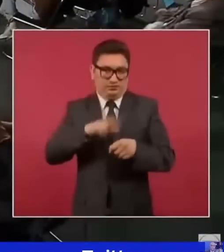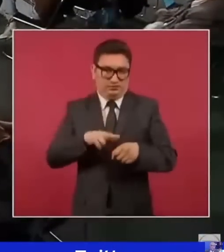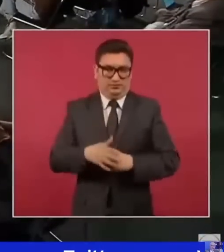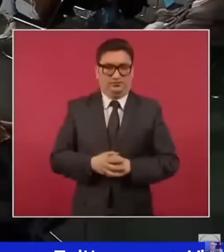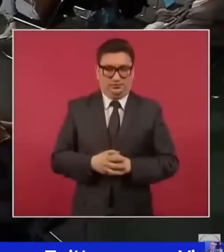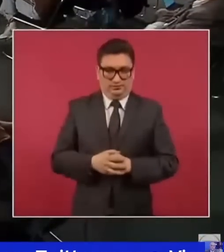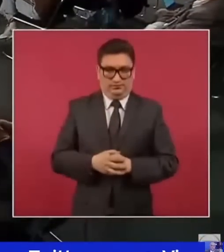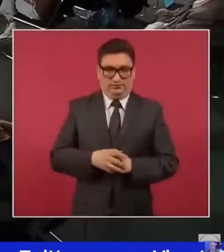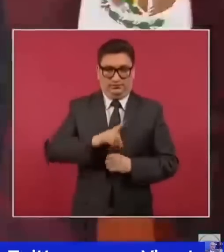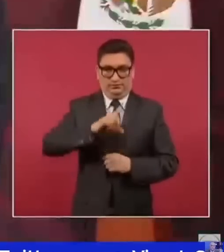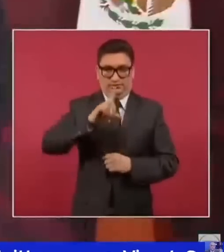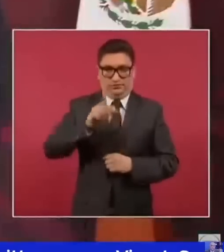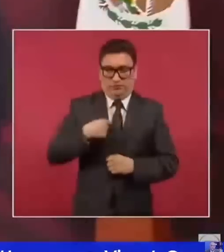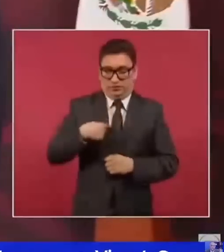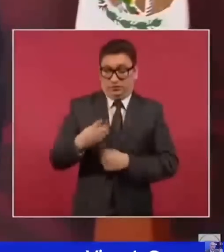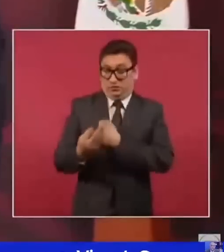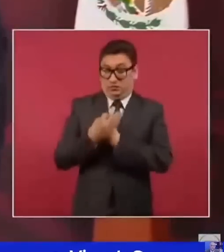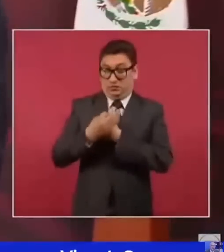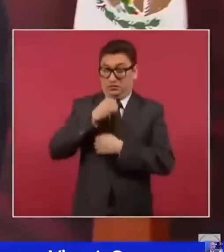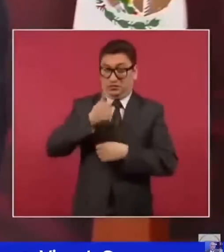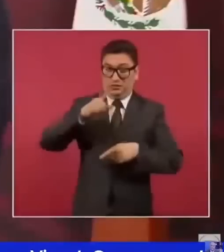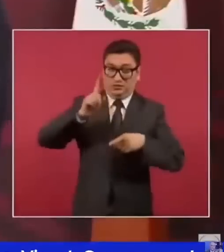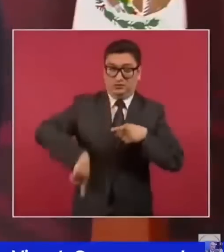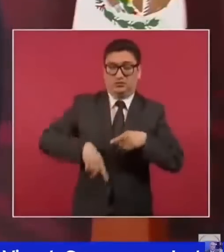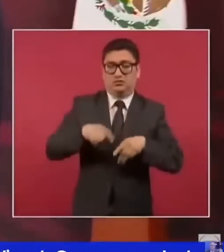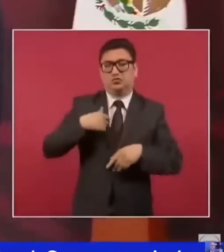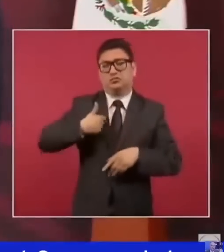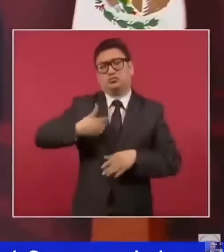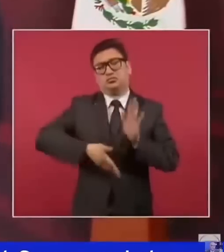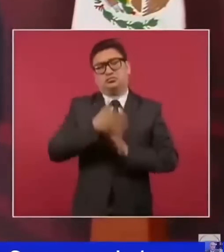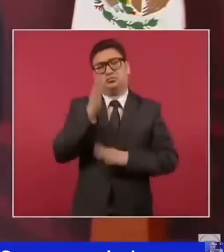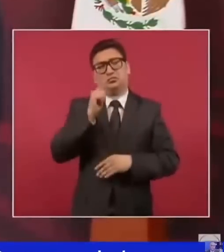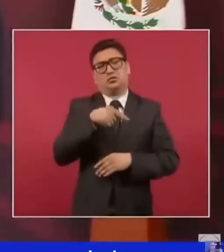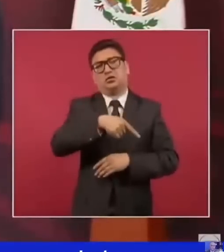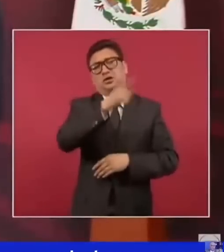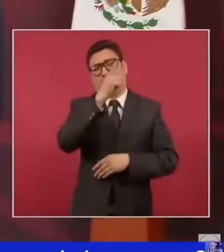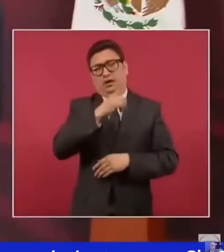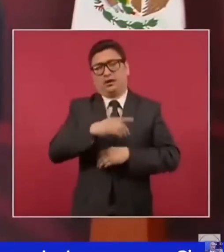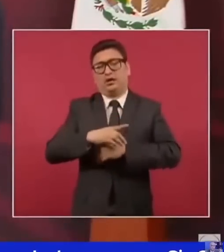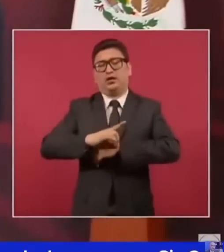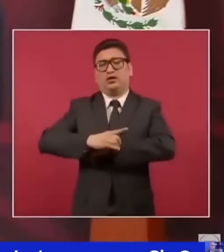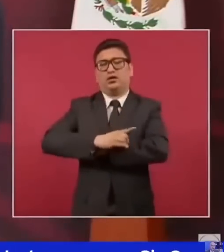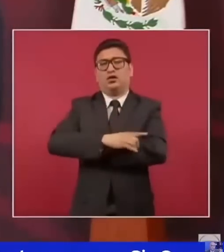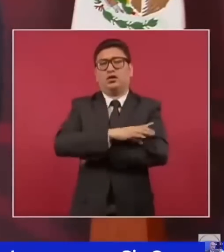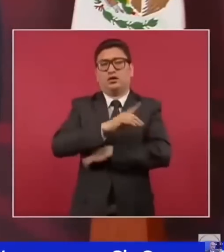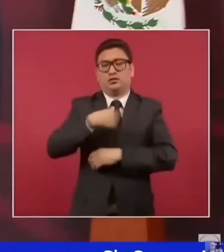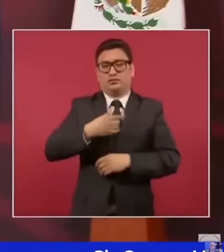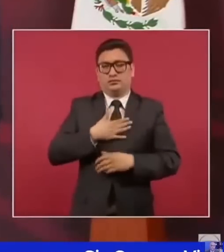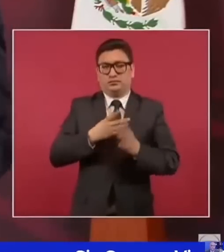me quitan el fuero, me voy a mi departamento, a Copilco,